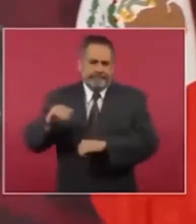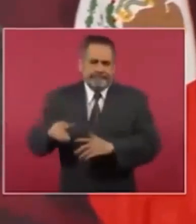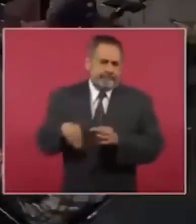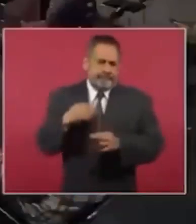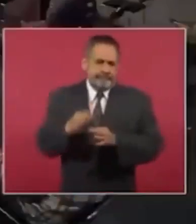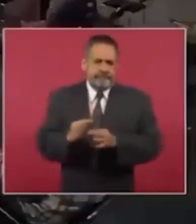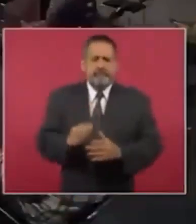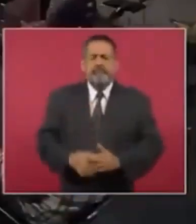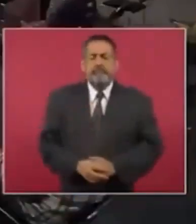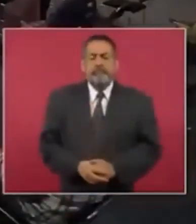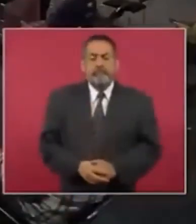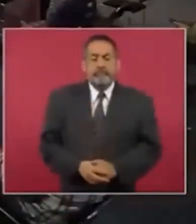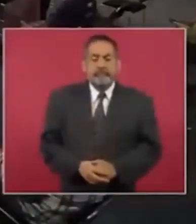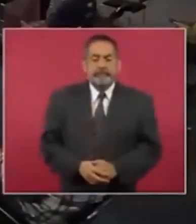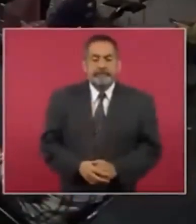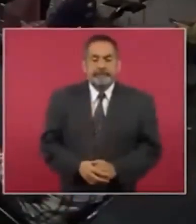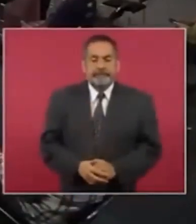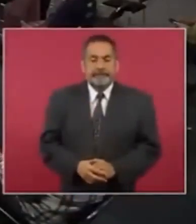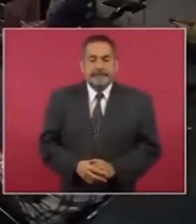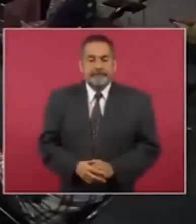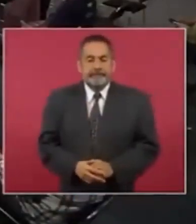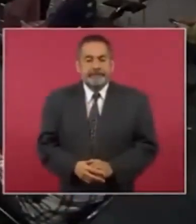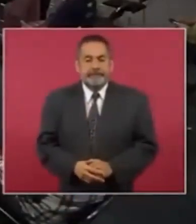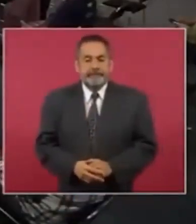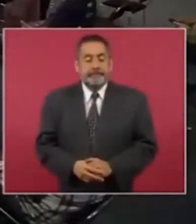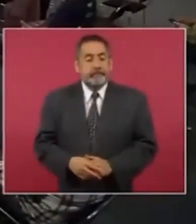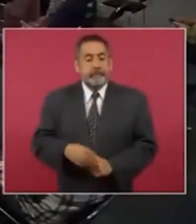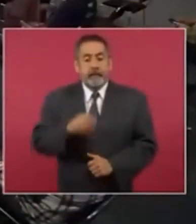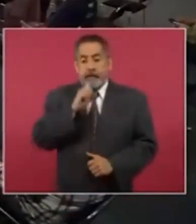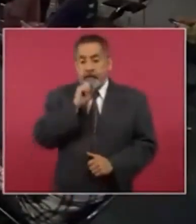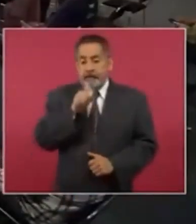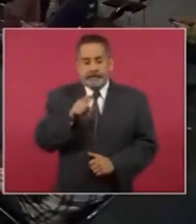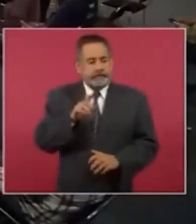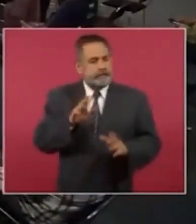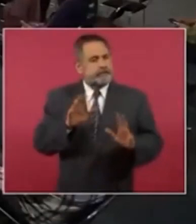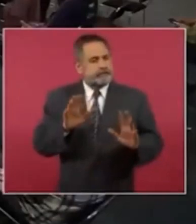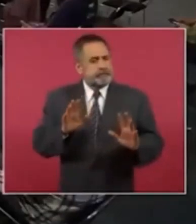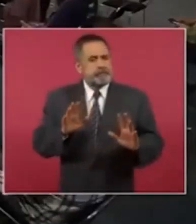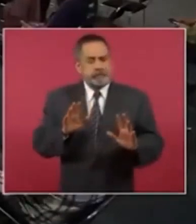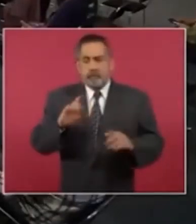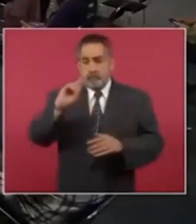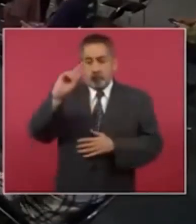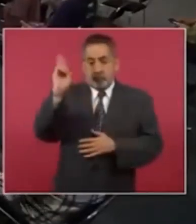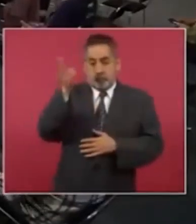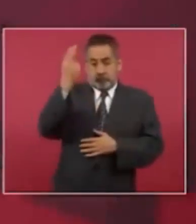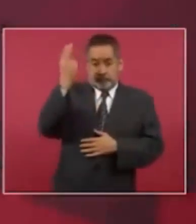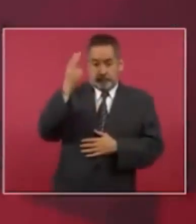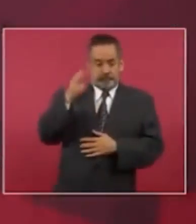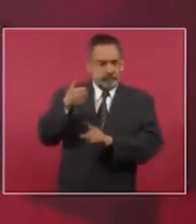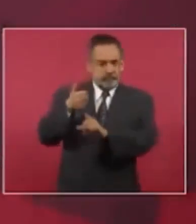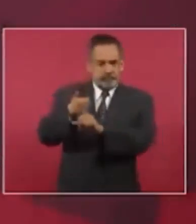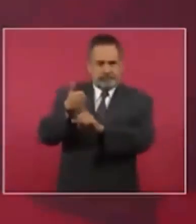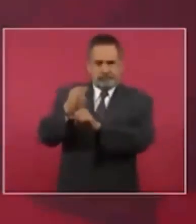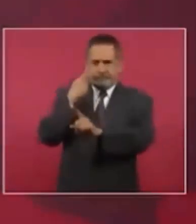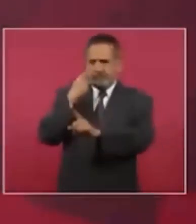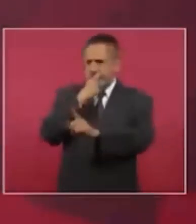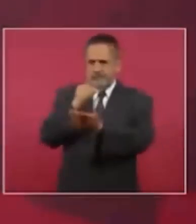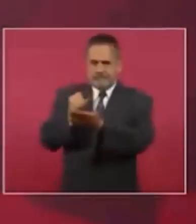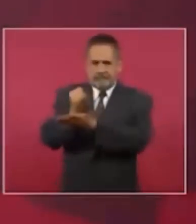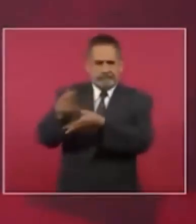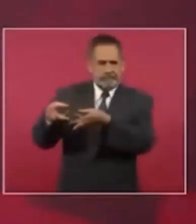siempre arriba. También, aun cuando son autónomas en las universidades, tiene que buscarse